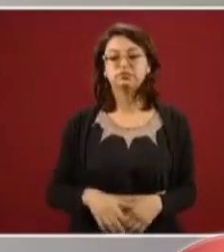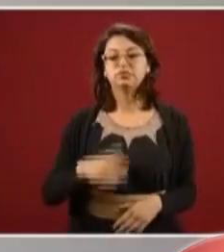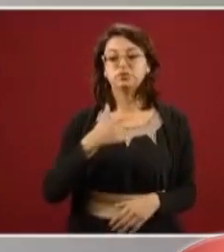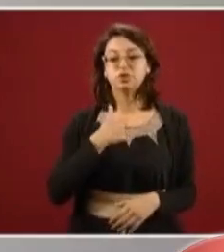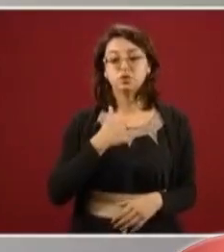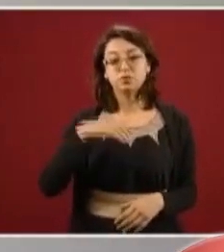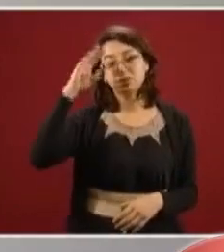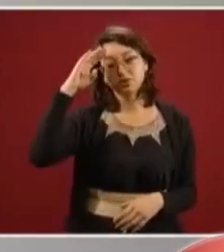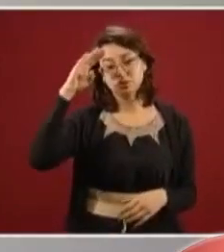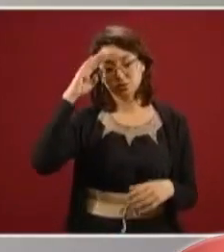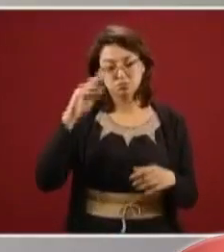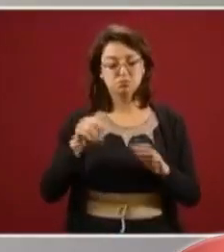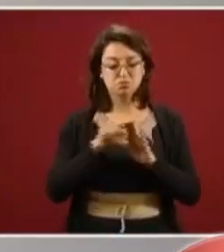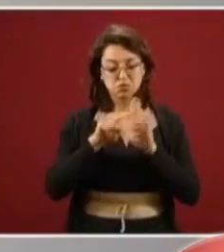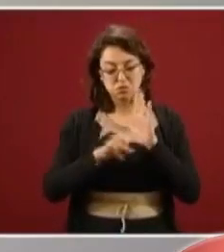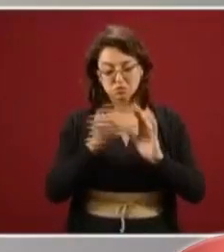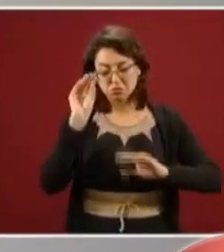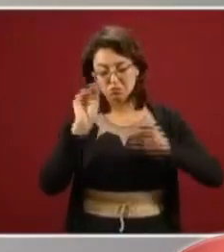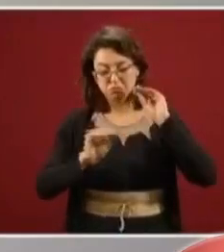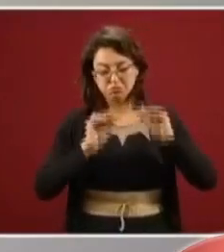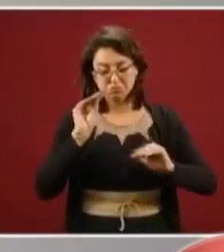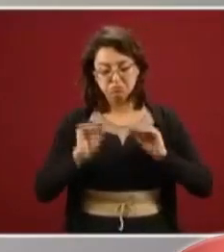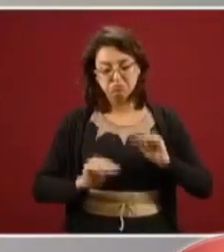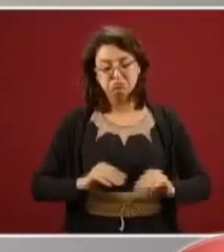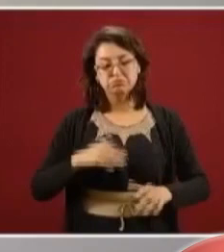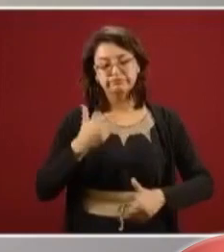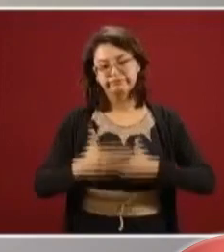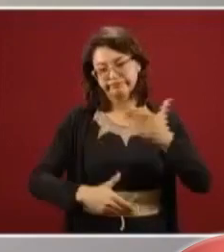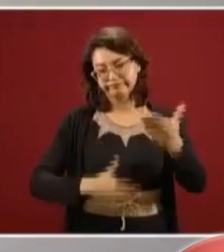salga adelante. Y